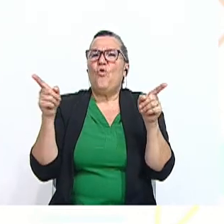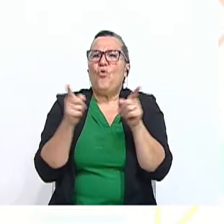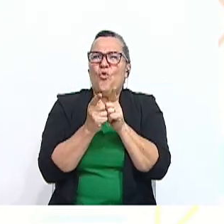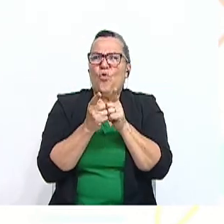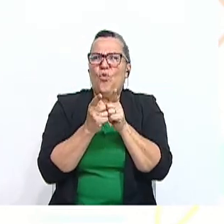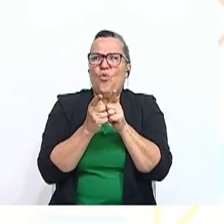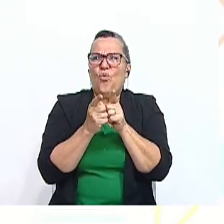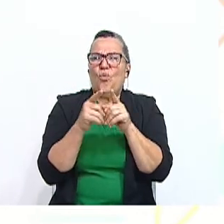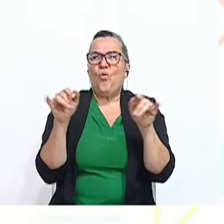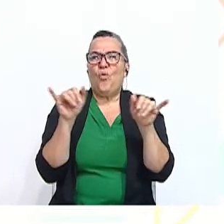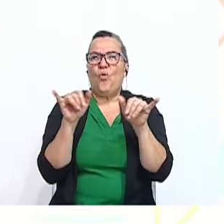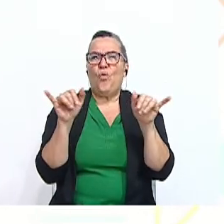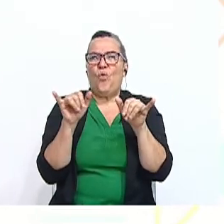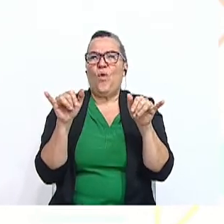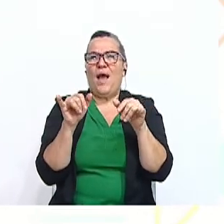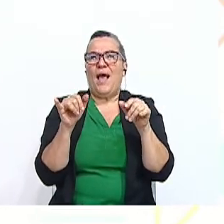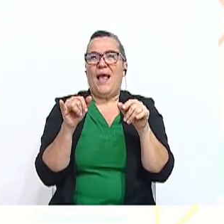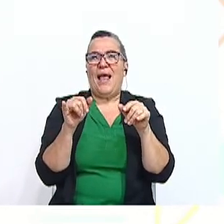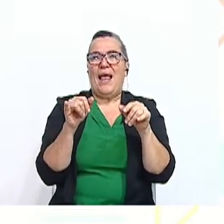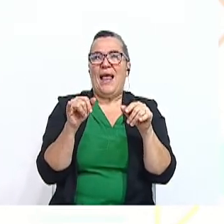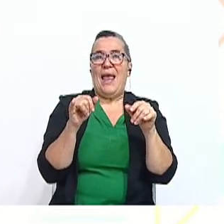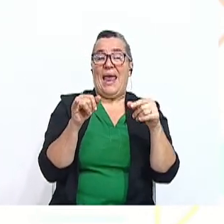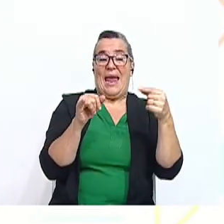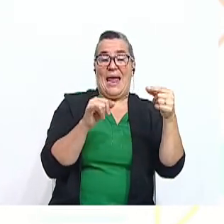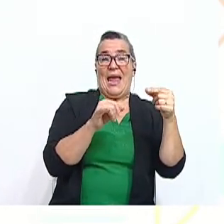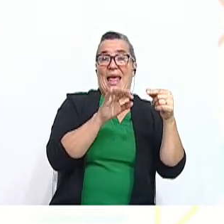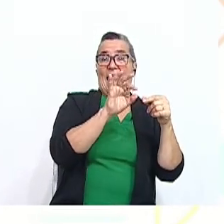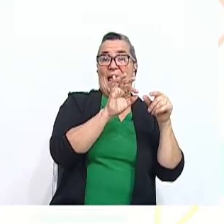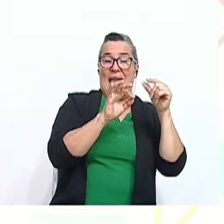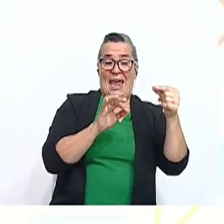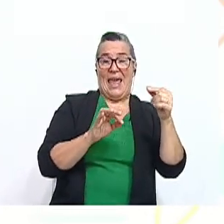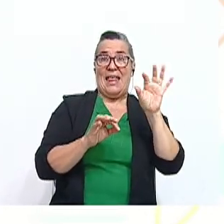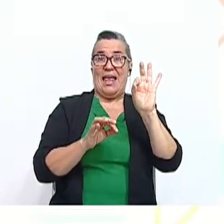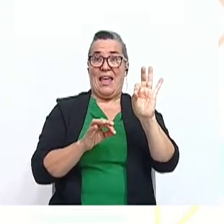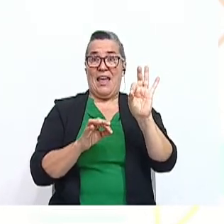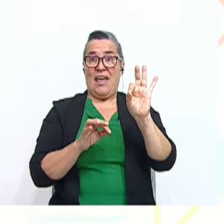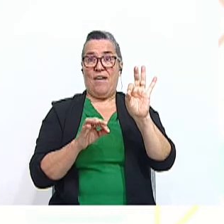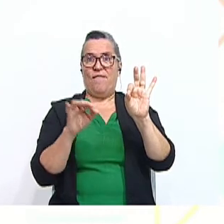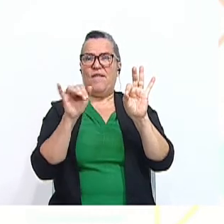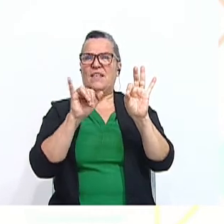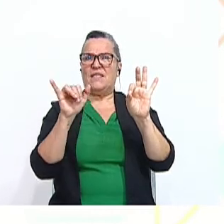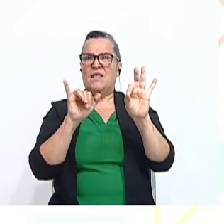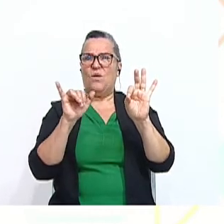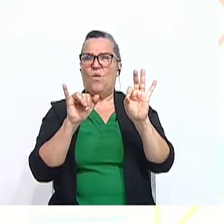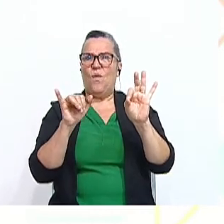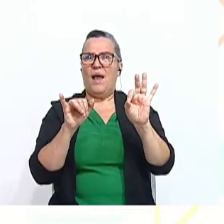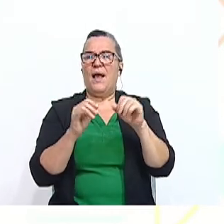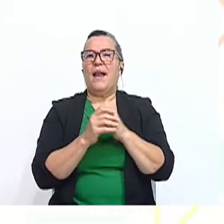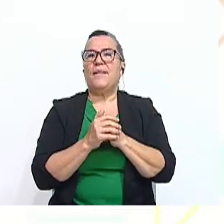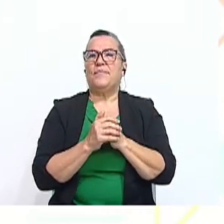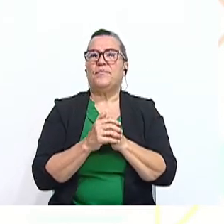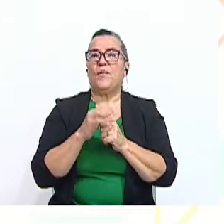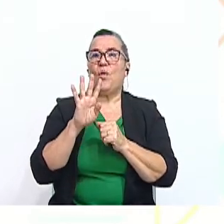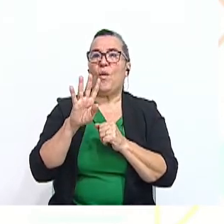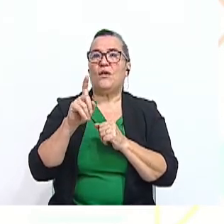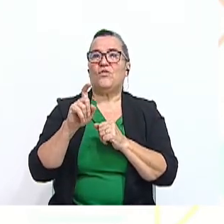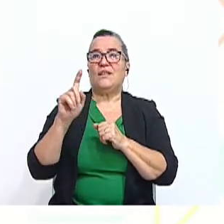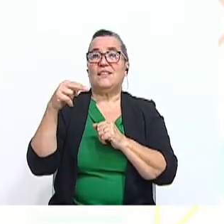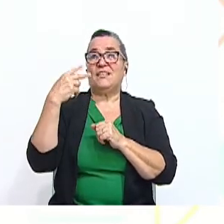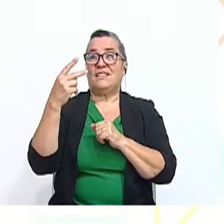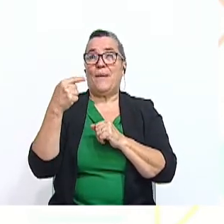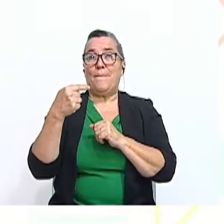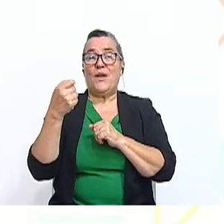los términos semejantes, obtenemos el criterio de esta composición, que es 4x al cuadrado